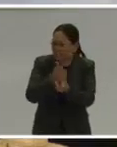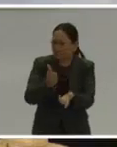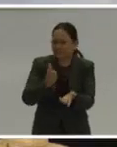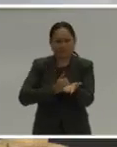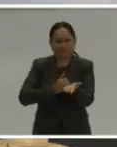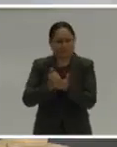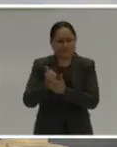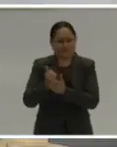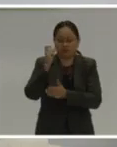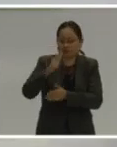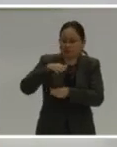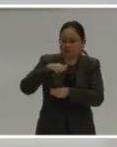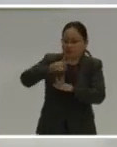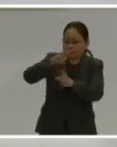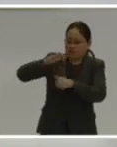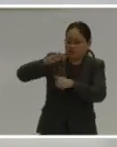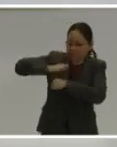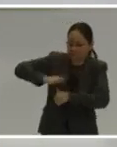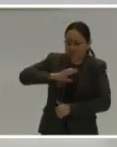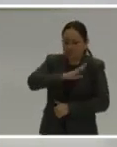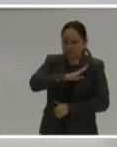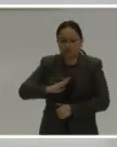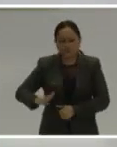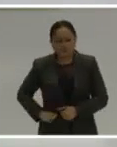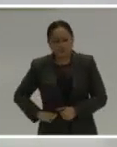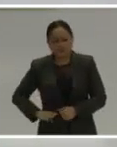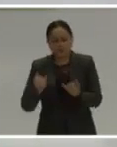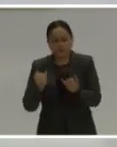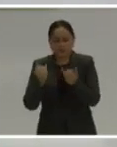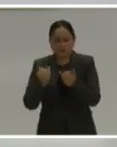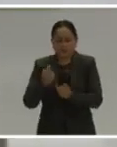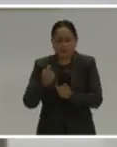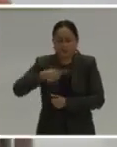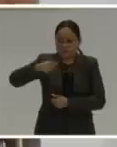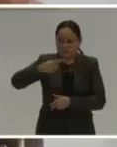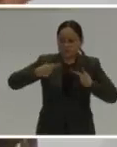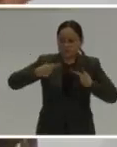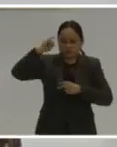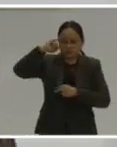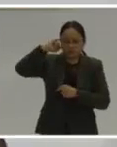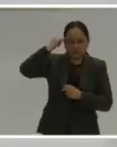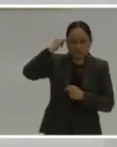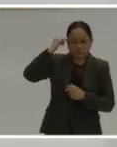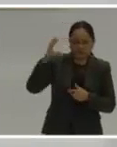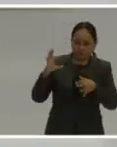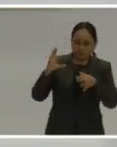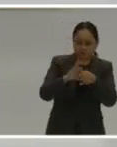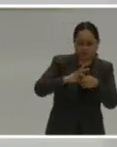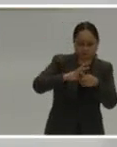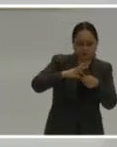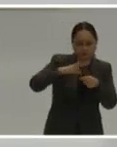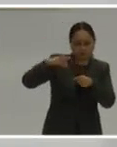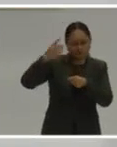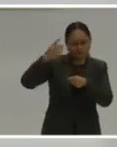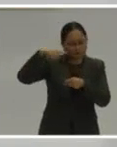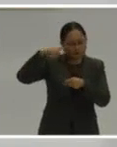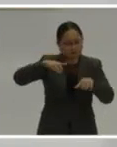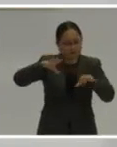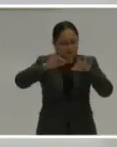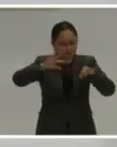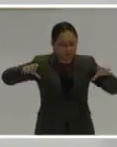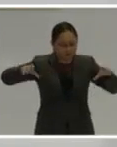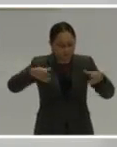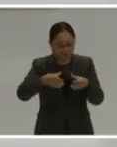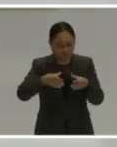autoridades municipales, que es un sufragio donde también están indígenas en cargos, diremos, de consejos